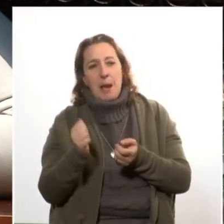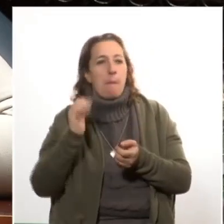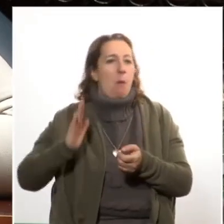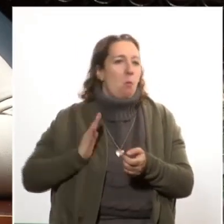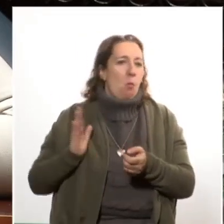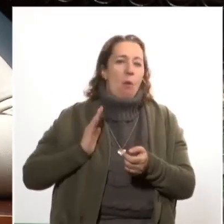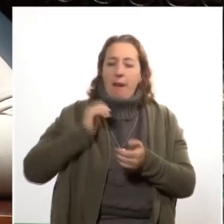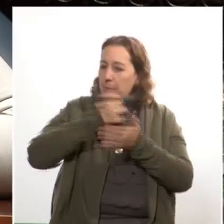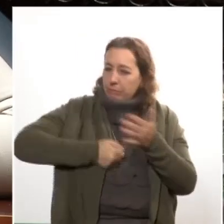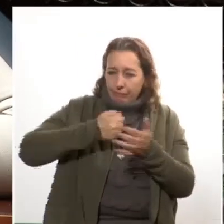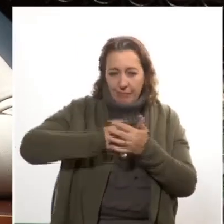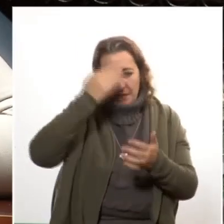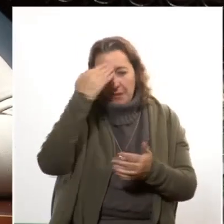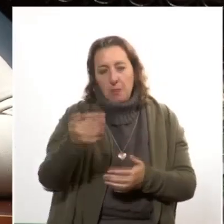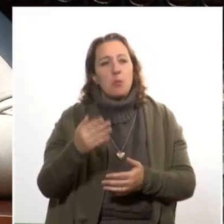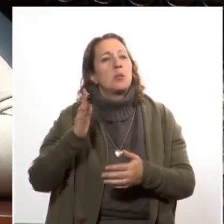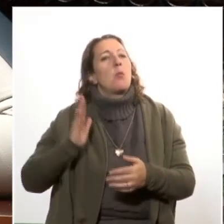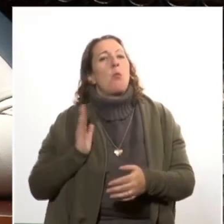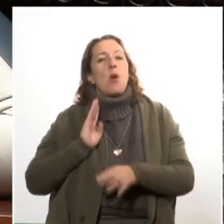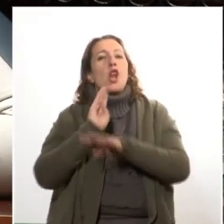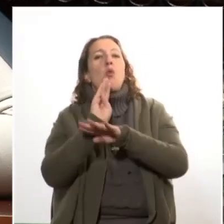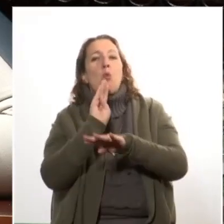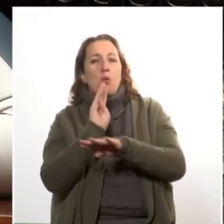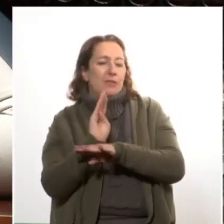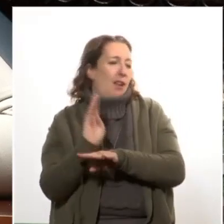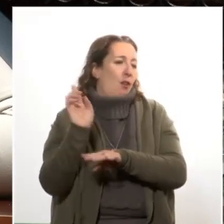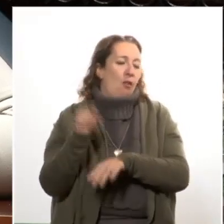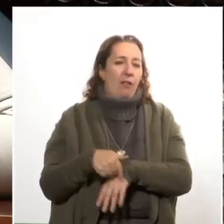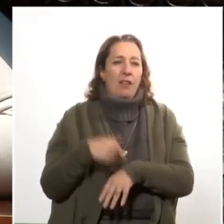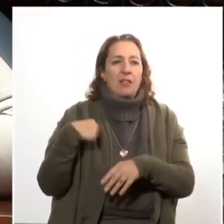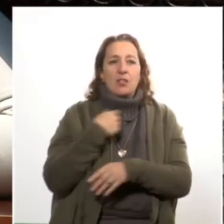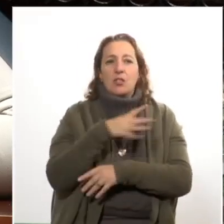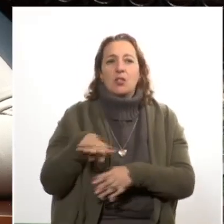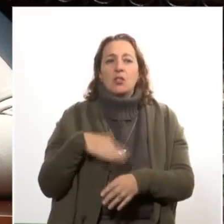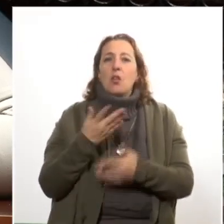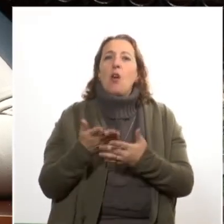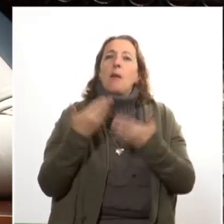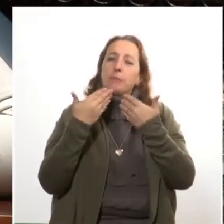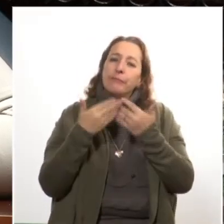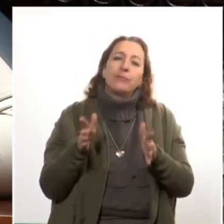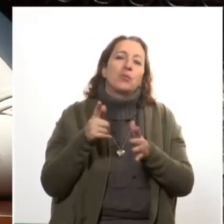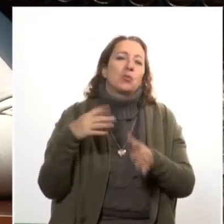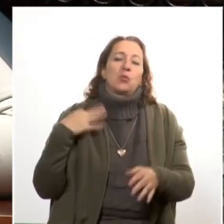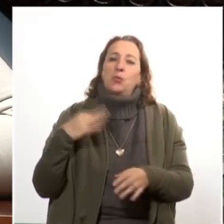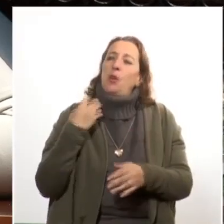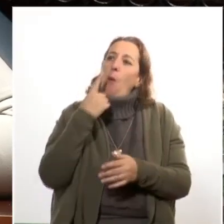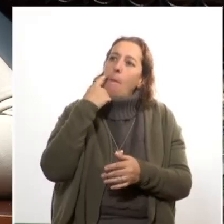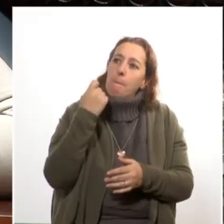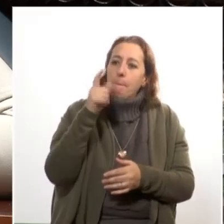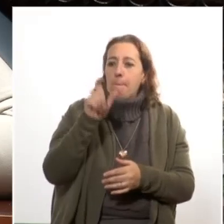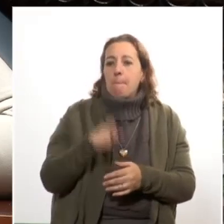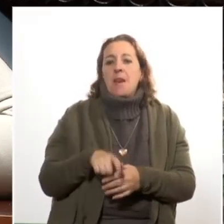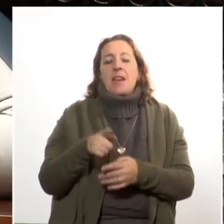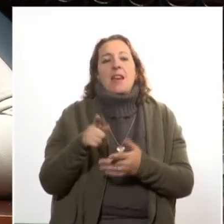mujer culta, de origen social cultivado, que enraizó su vida con un hombre, una causa, una familia, de la